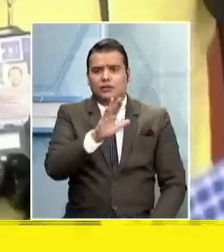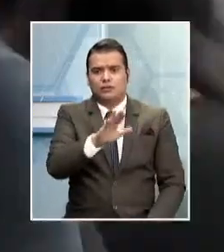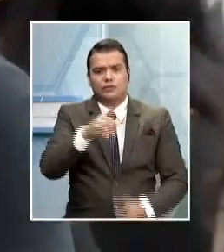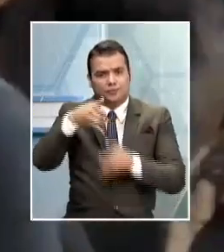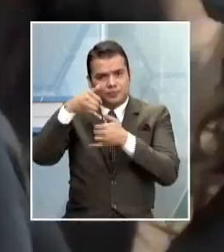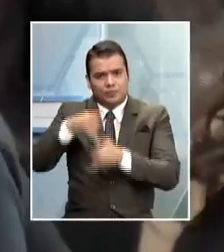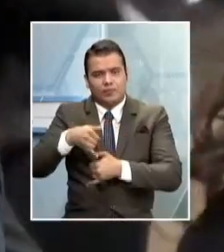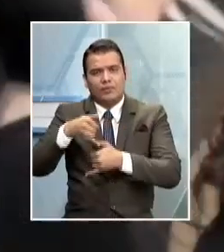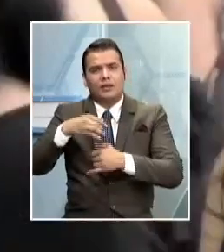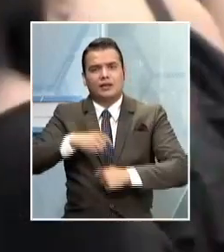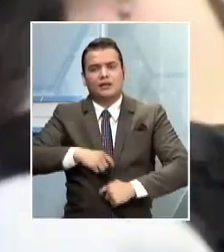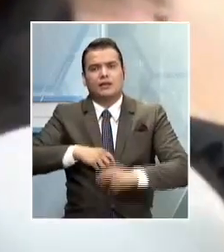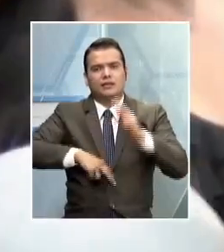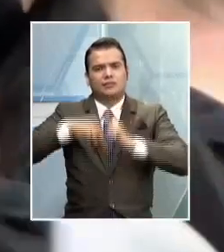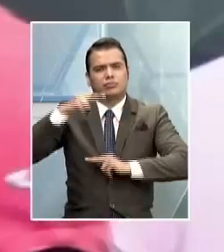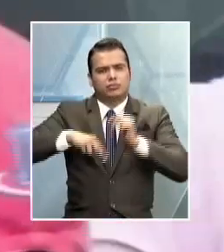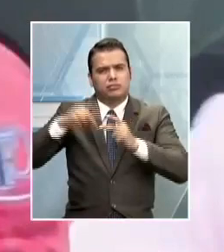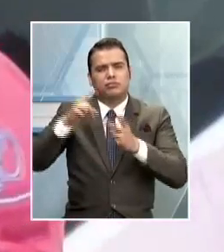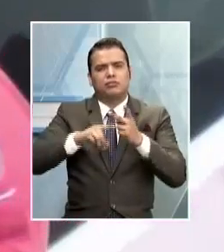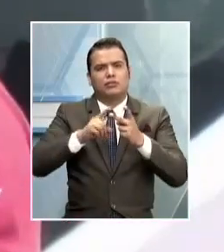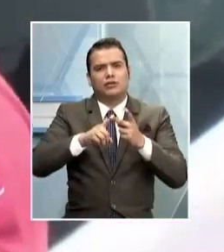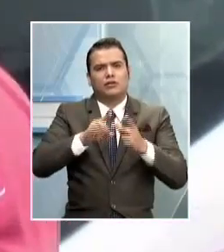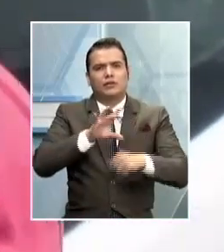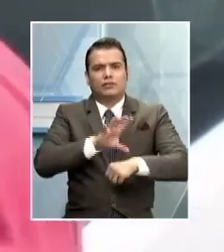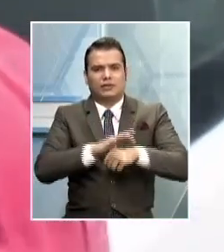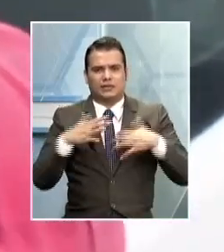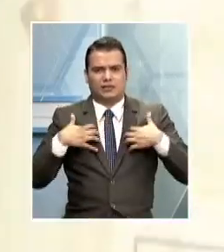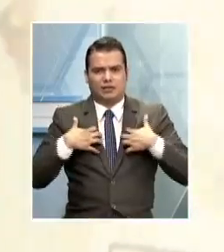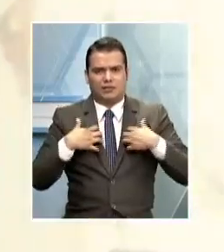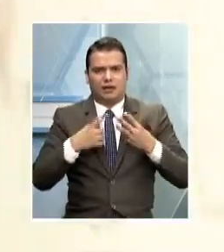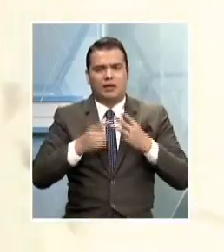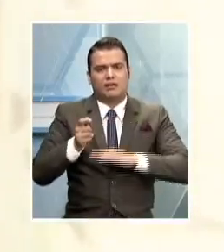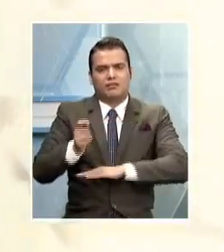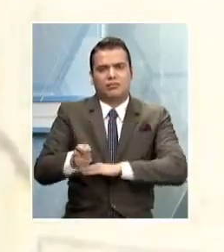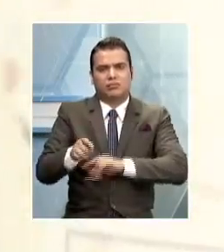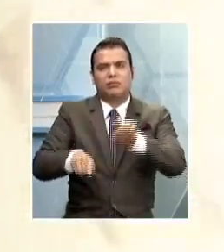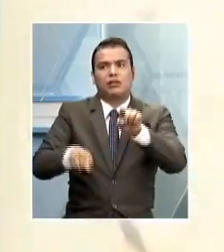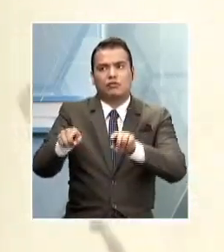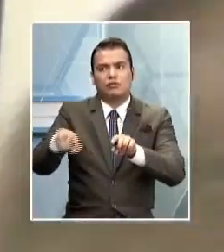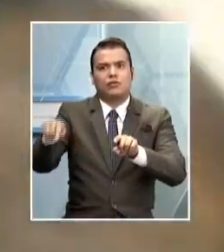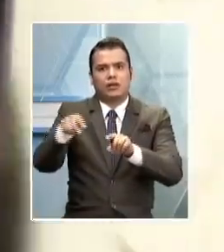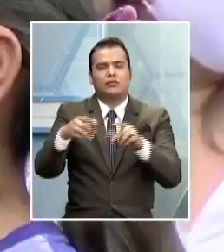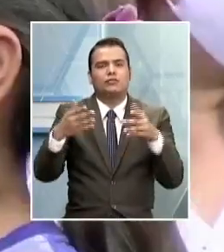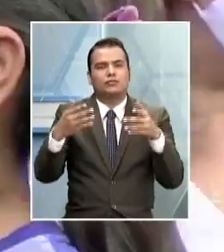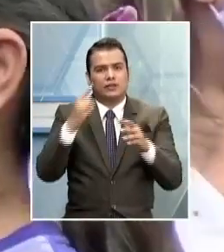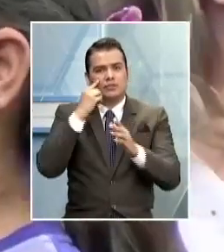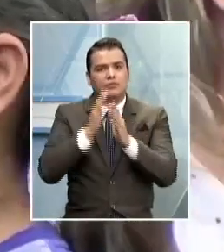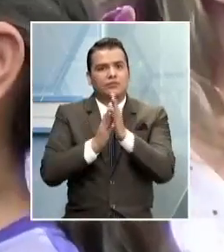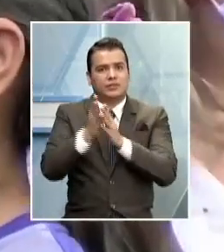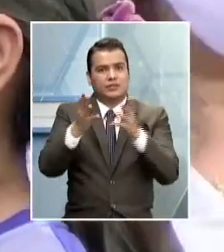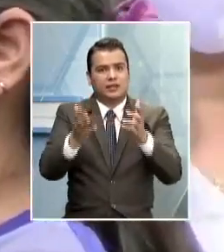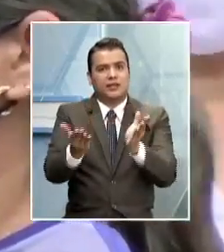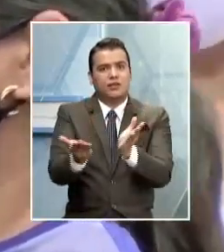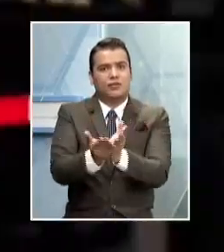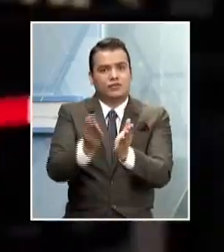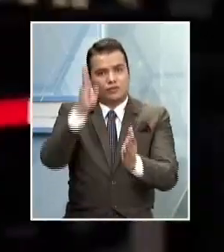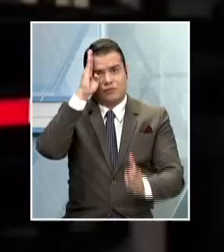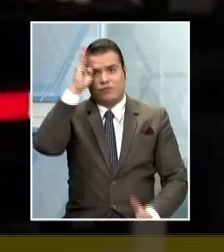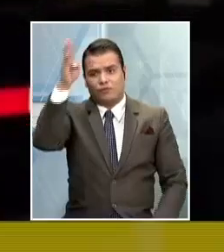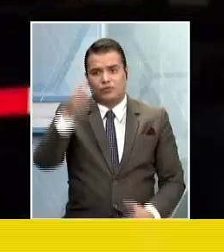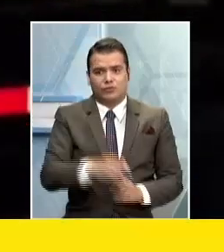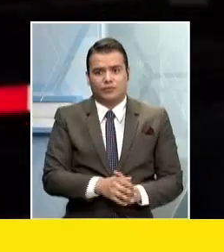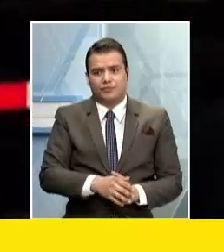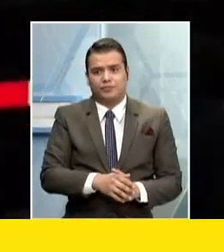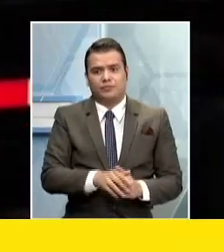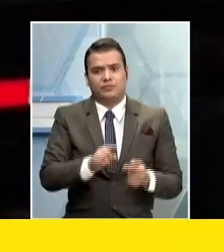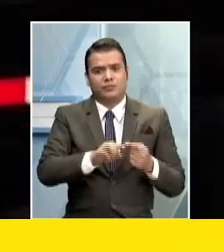civil, medicina veterinaria y derecho eran algunas de las profesiones que las víctimas de esta masacre querían ejercer algún día. Era una niña